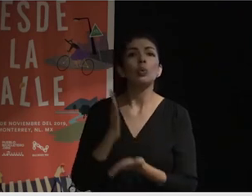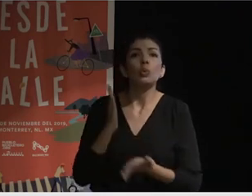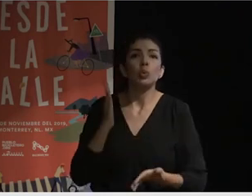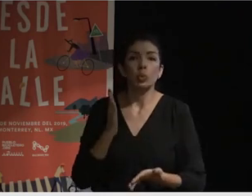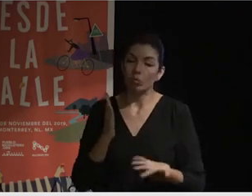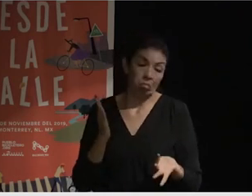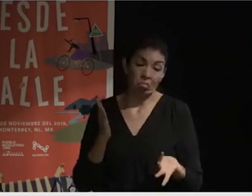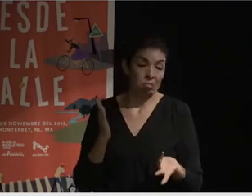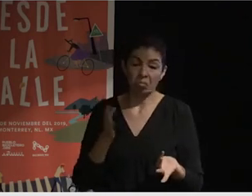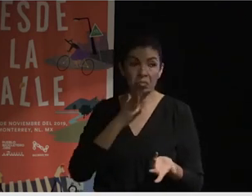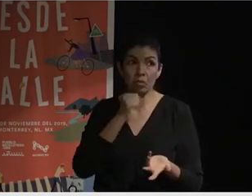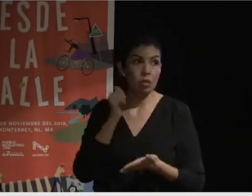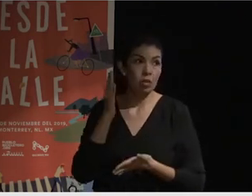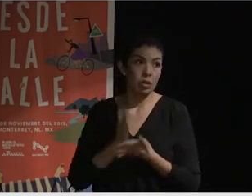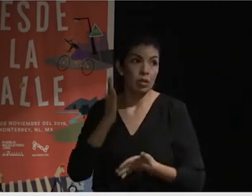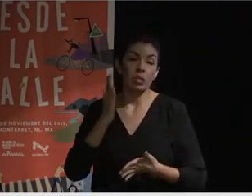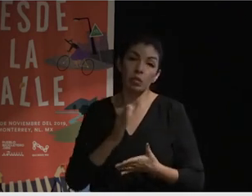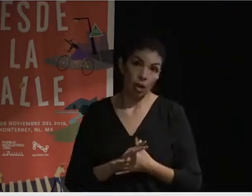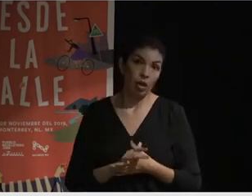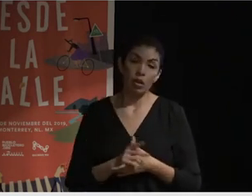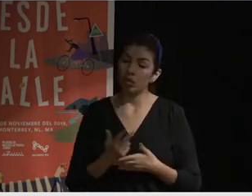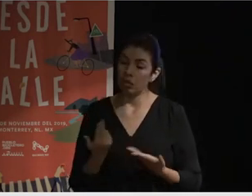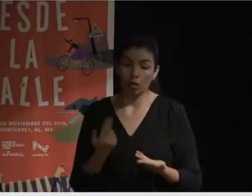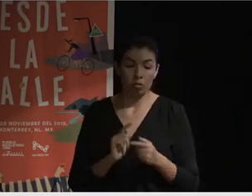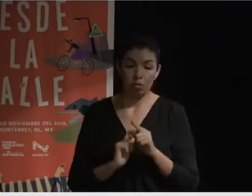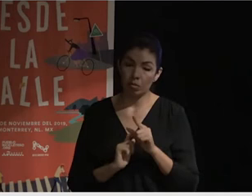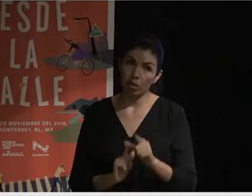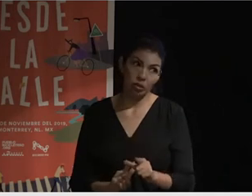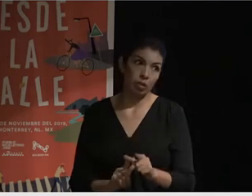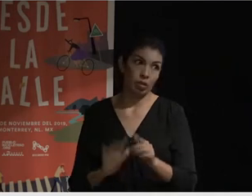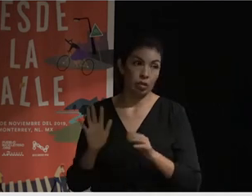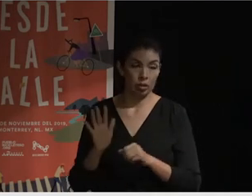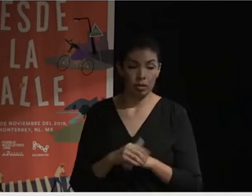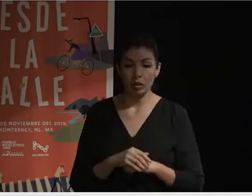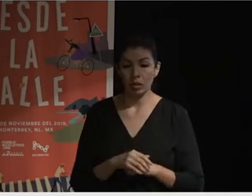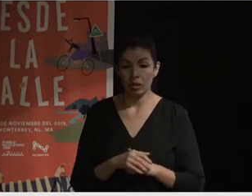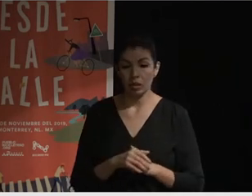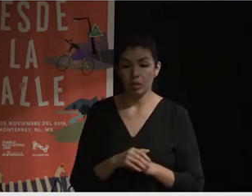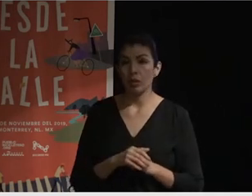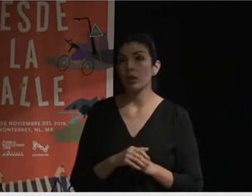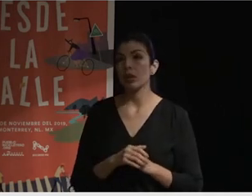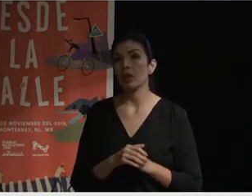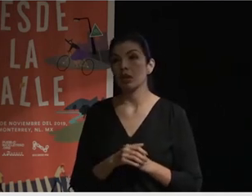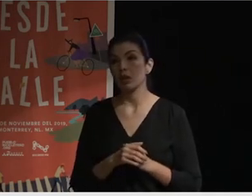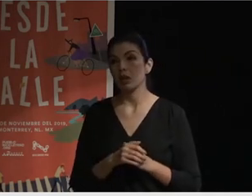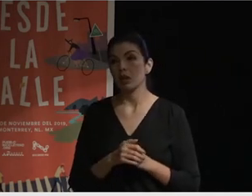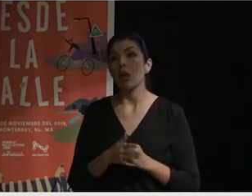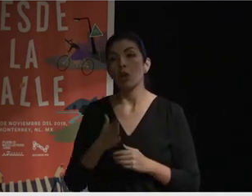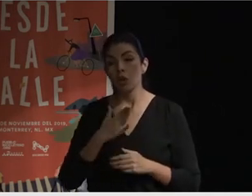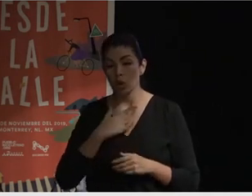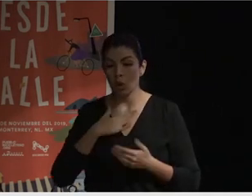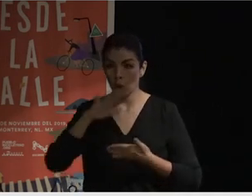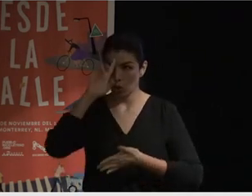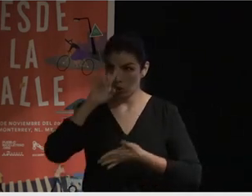Green Gentrification. Yo hice un concepto en mi tesis de doctorado que es Smart Gentrification, ¿no?